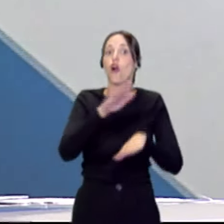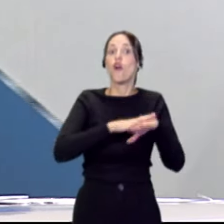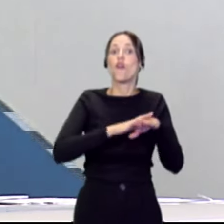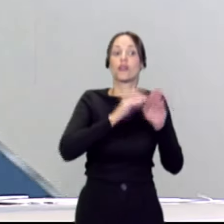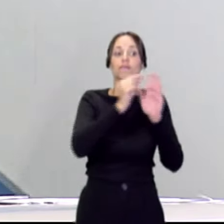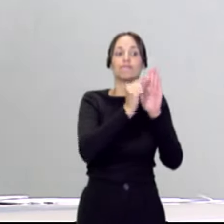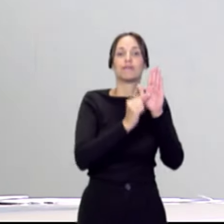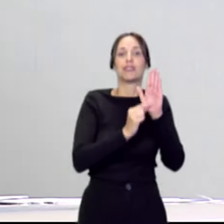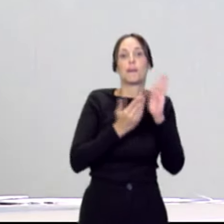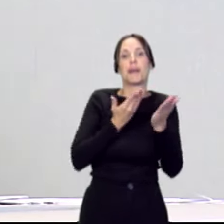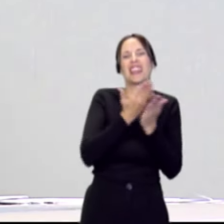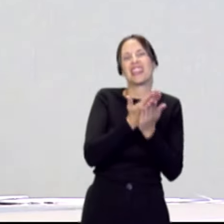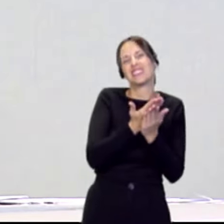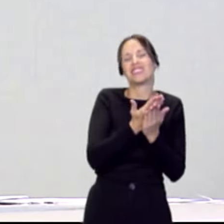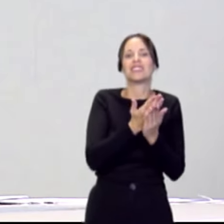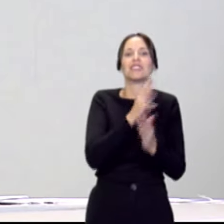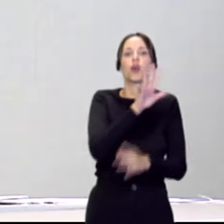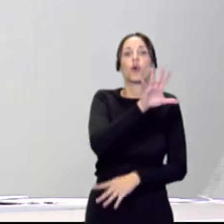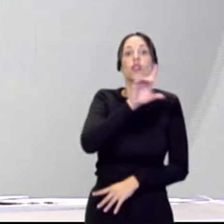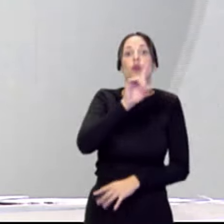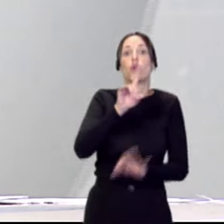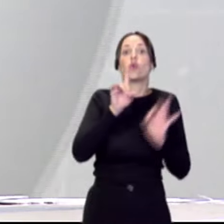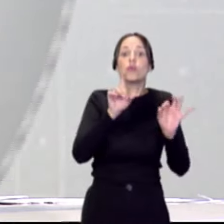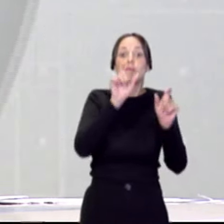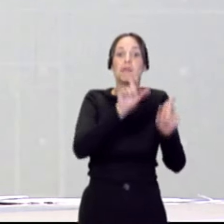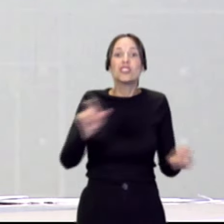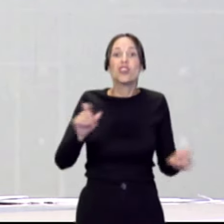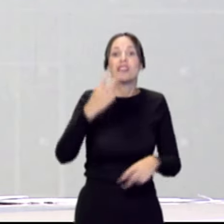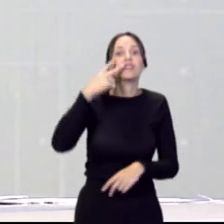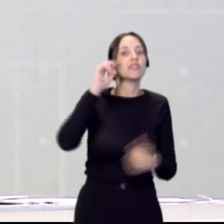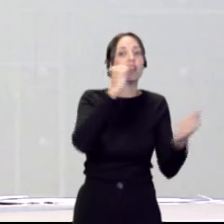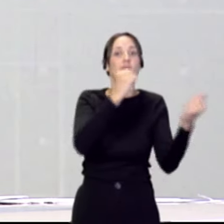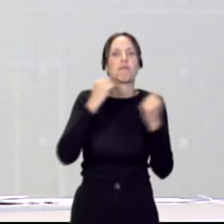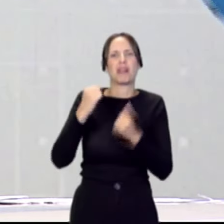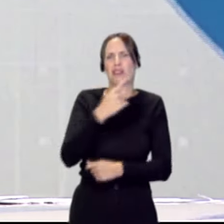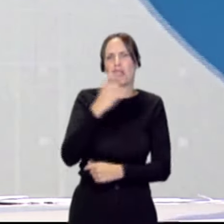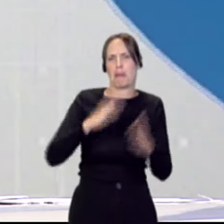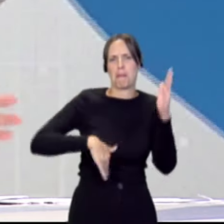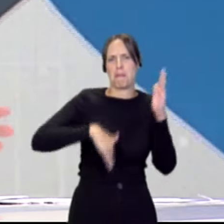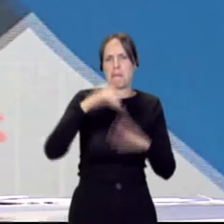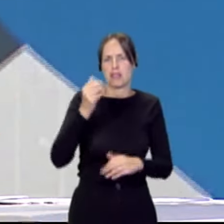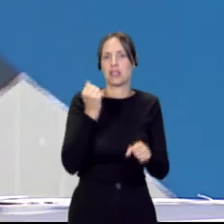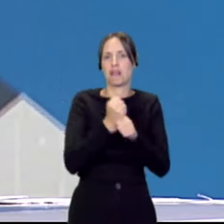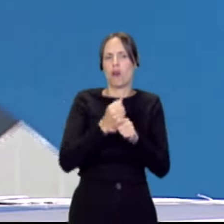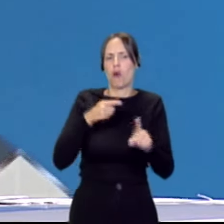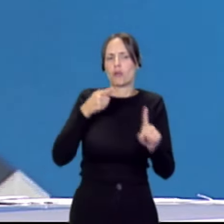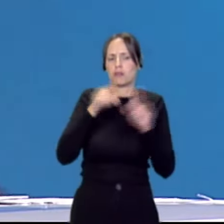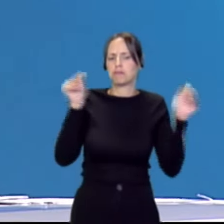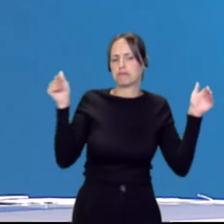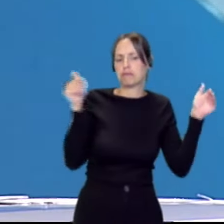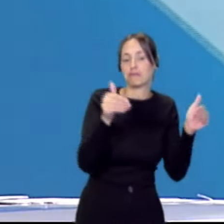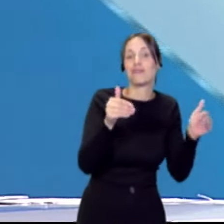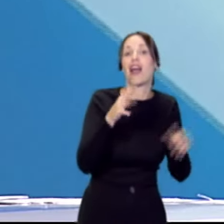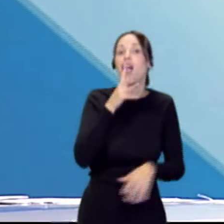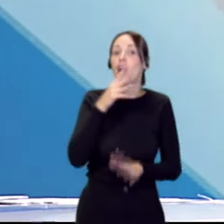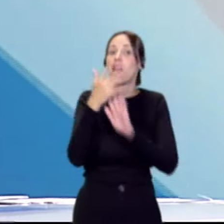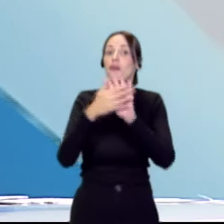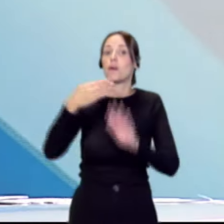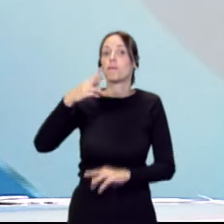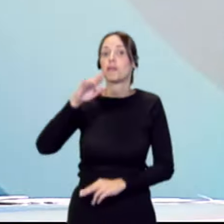medidas propuestas en las que trabajaron más de un centenar de expertos para hacer frente a esta realidad, entre otras. Y sobre ello vamos a hablar con Mari Brito,